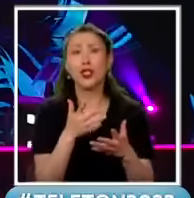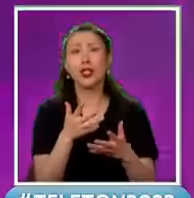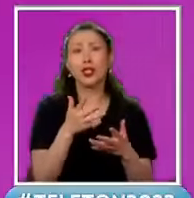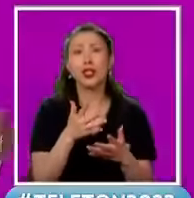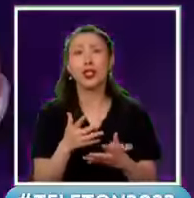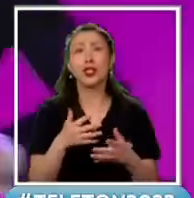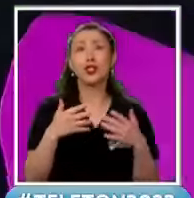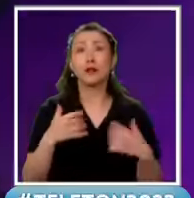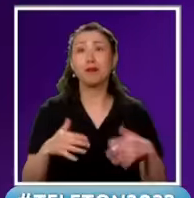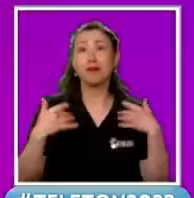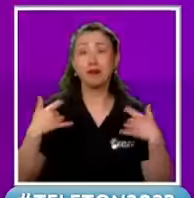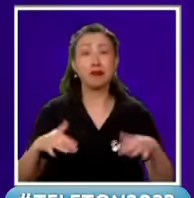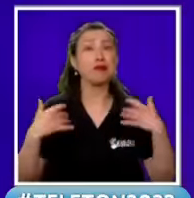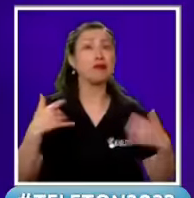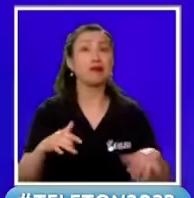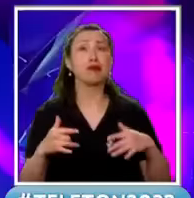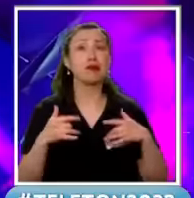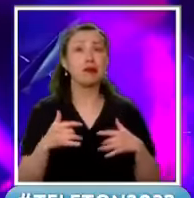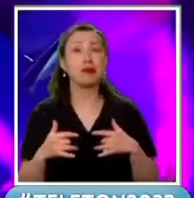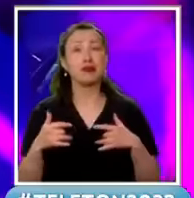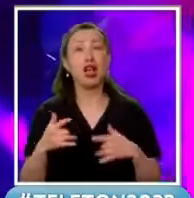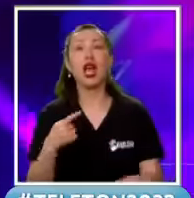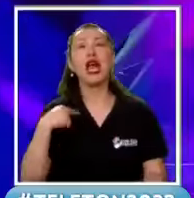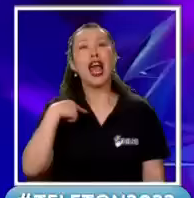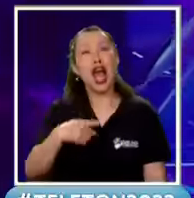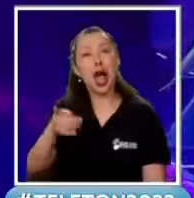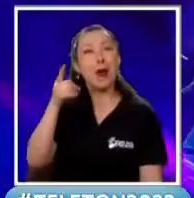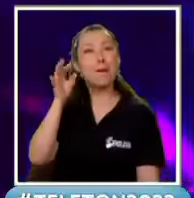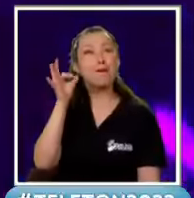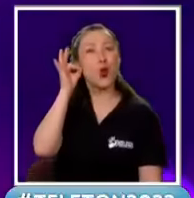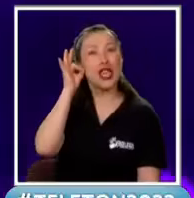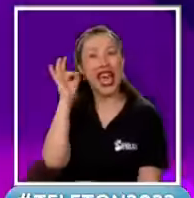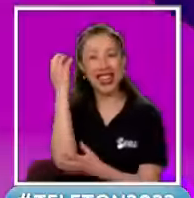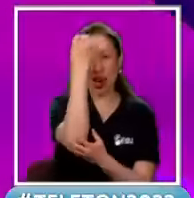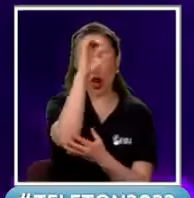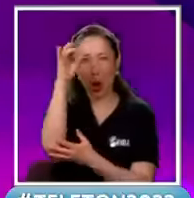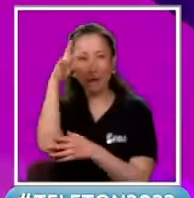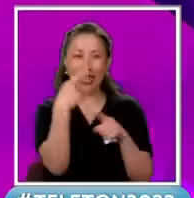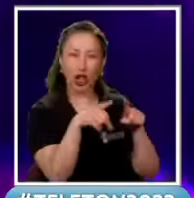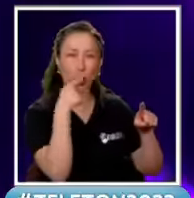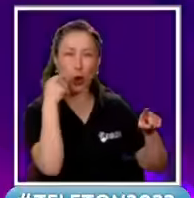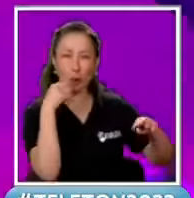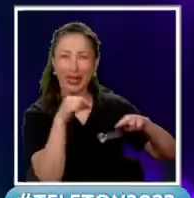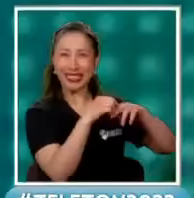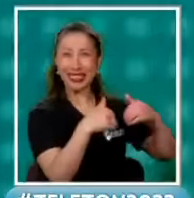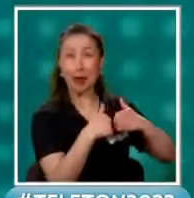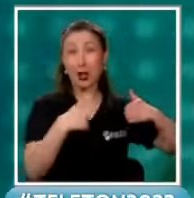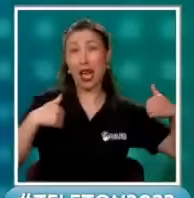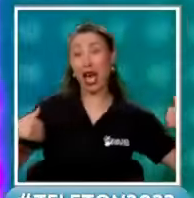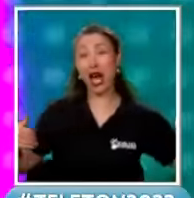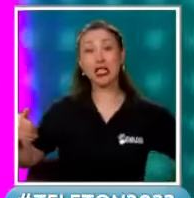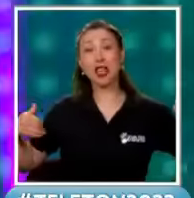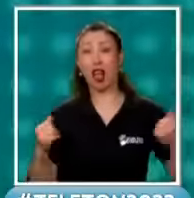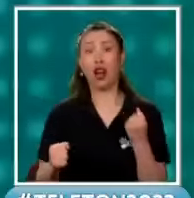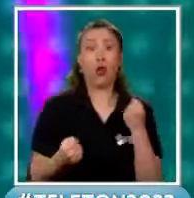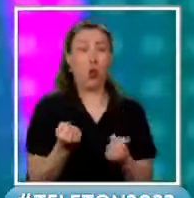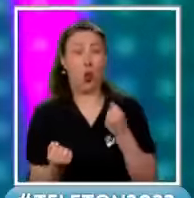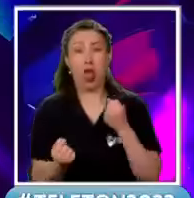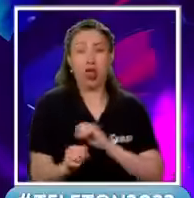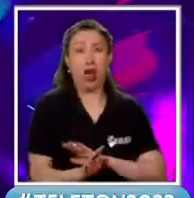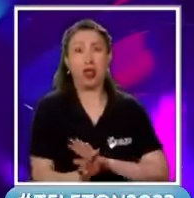Yo chequeé, yo piqué, pero sin mi voz